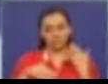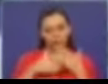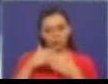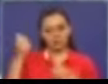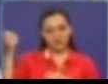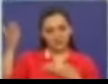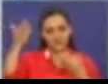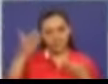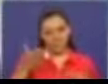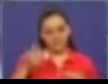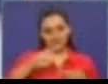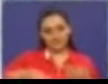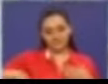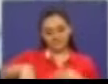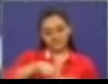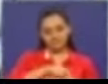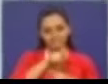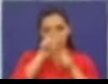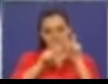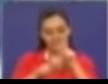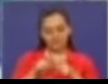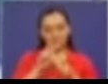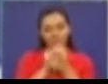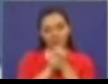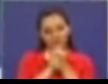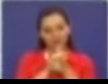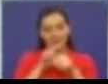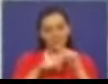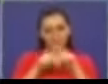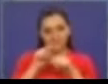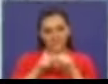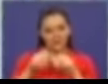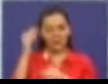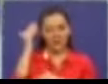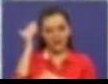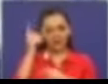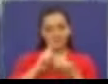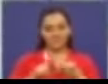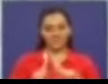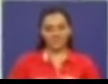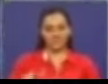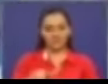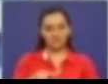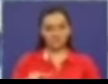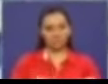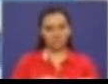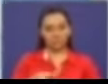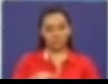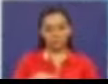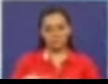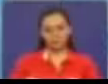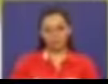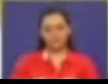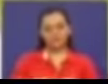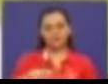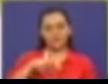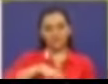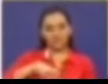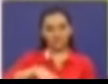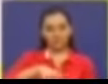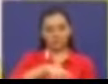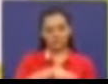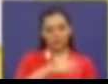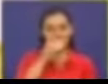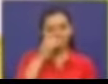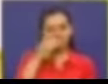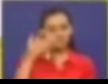Aquí veo queridos compañeros, amigos, alcaldes de diferentes zonas, de diferentes cantones de la Amazonía,